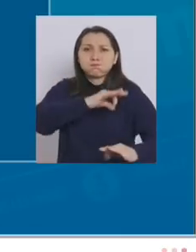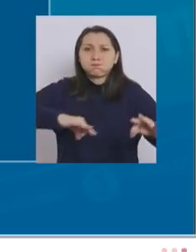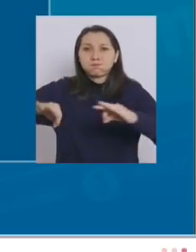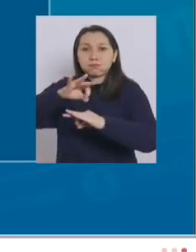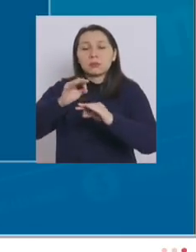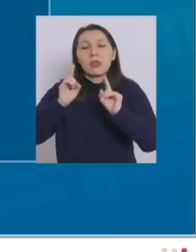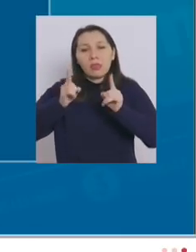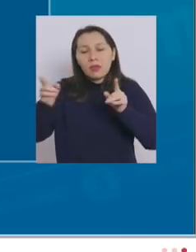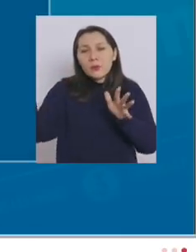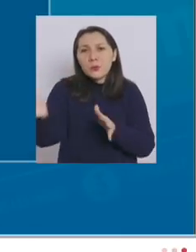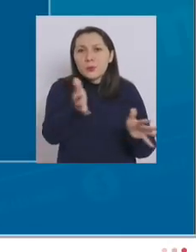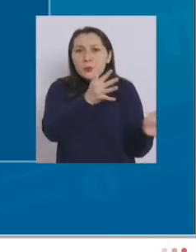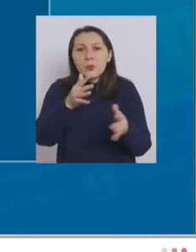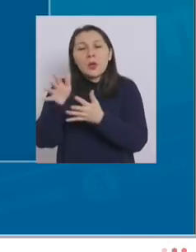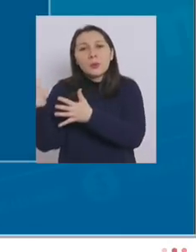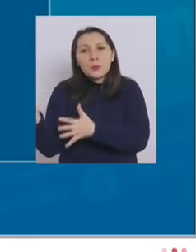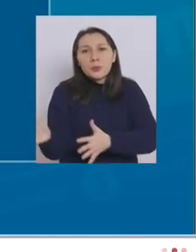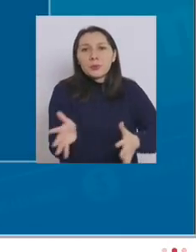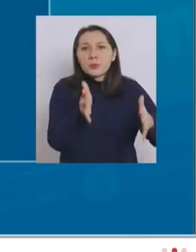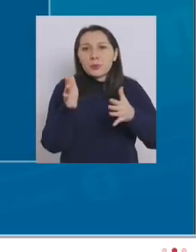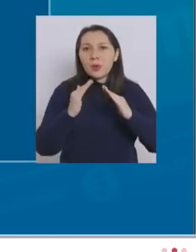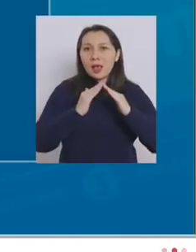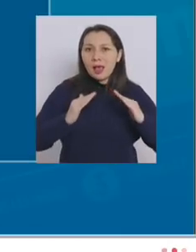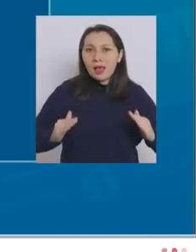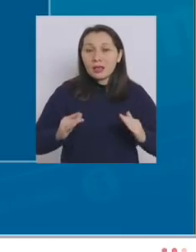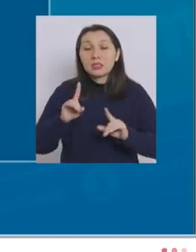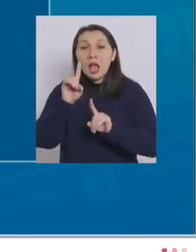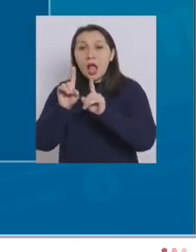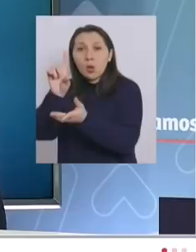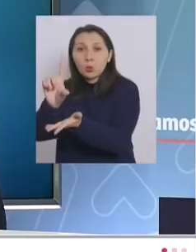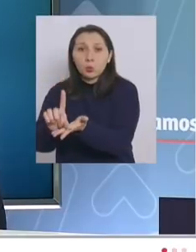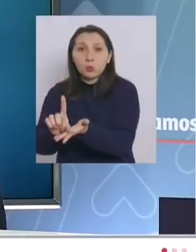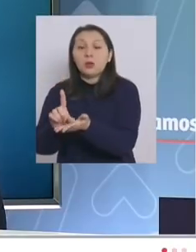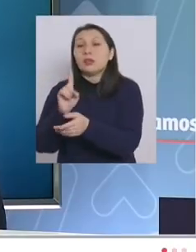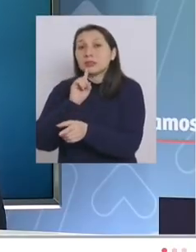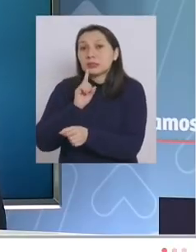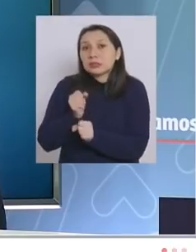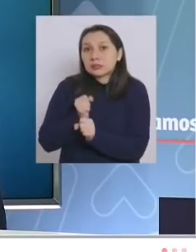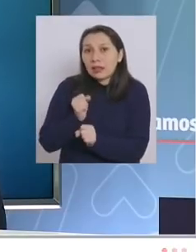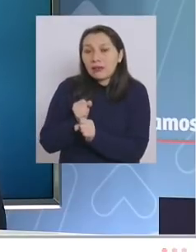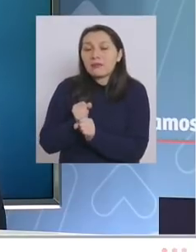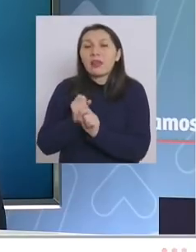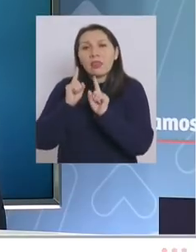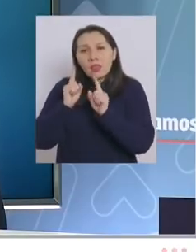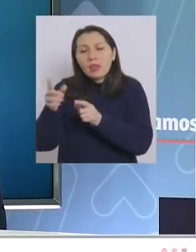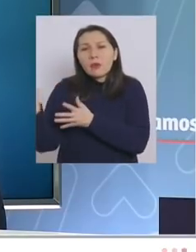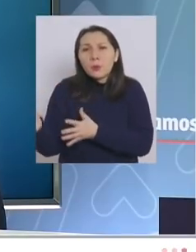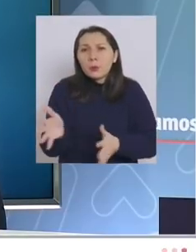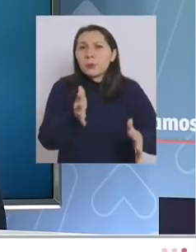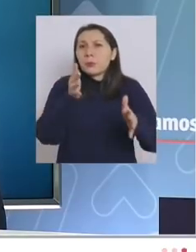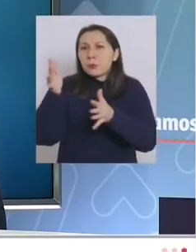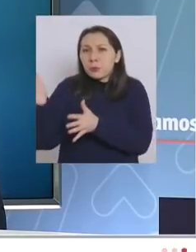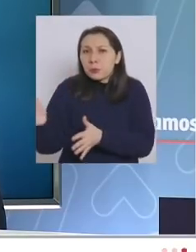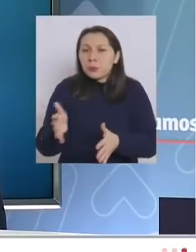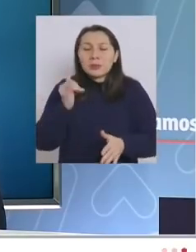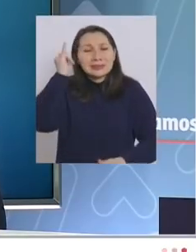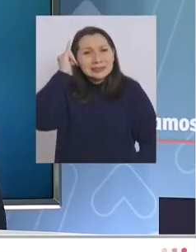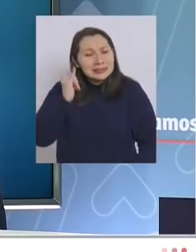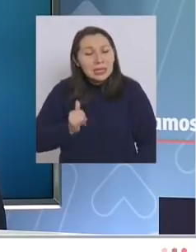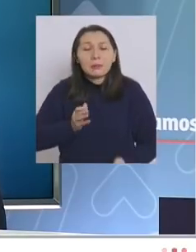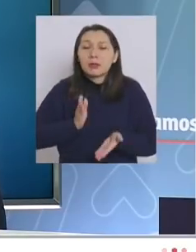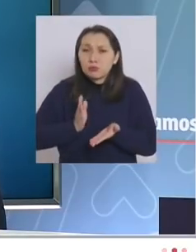debemos ventilar nuestros hogares, debemos ventilar aquellos lugares donde estamos trabajando. Ventilar, ventilar y